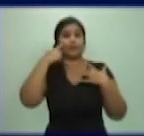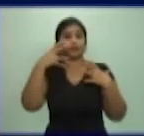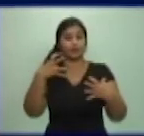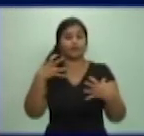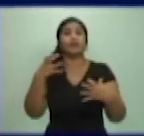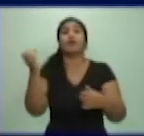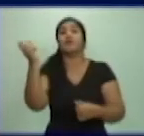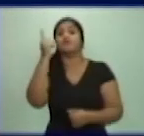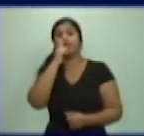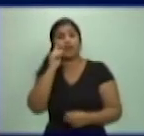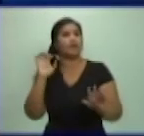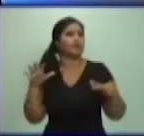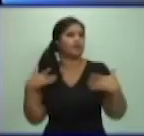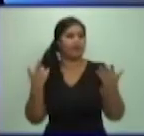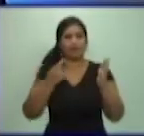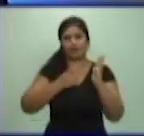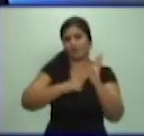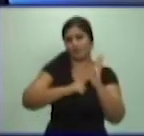olvidar.